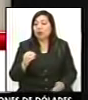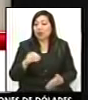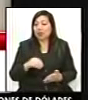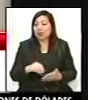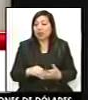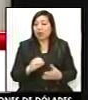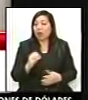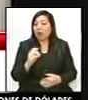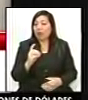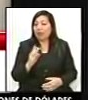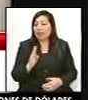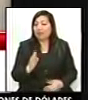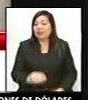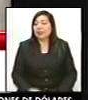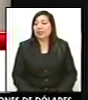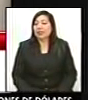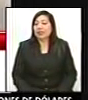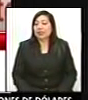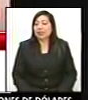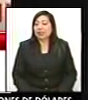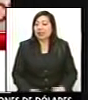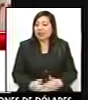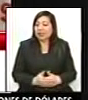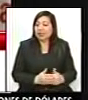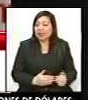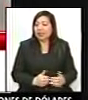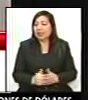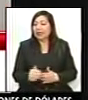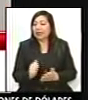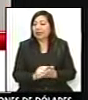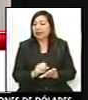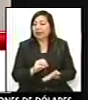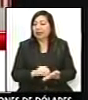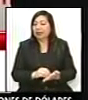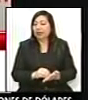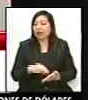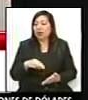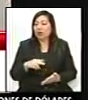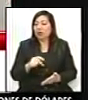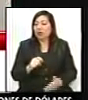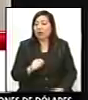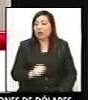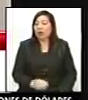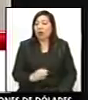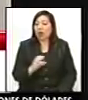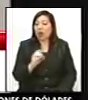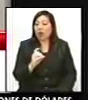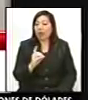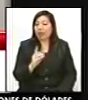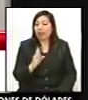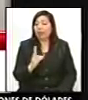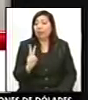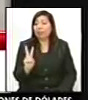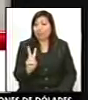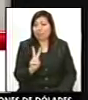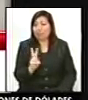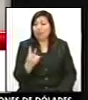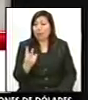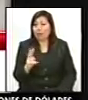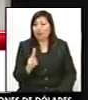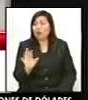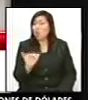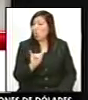a Odebrecht, Investimentos en Infraestructura LTD, y constructora Norberto Odebrecht, obviamente ambas del mismo grupo